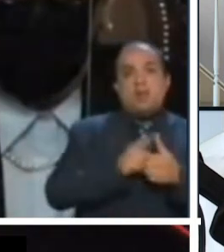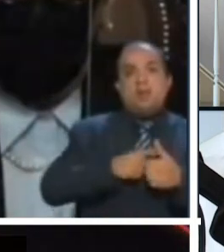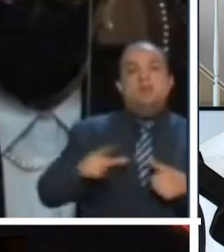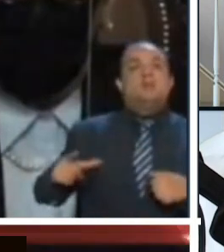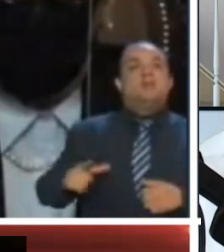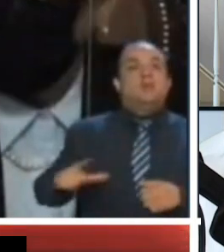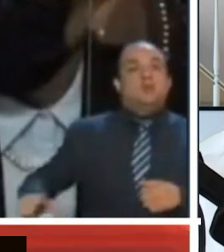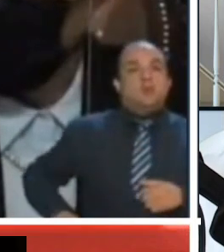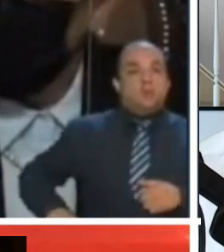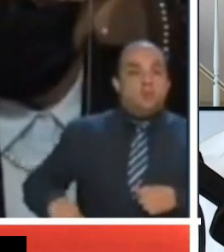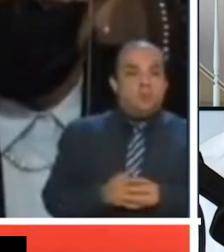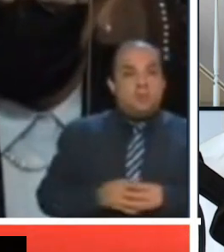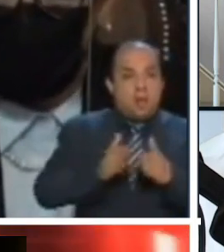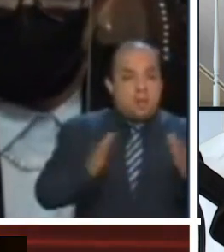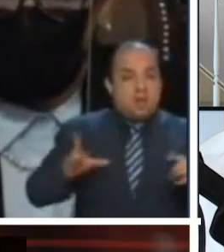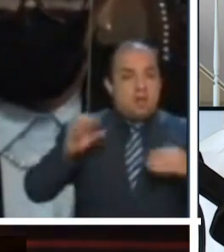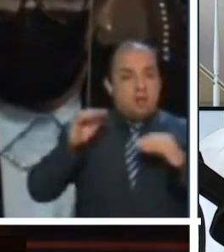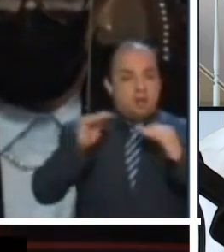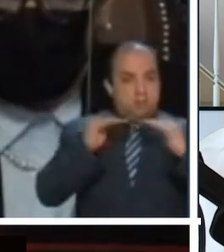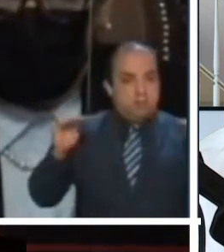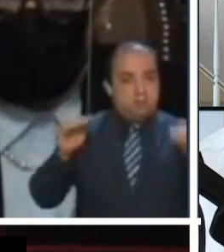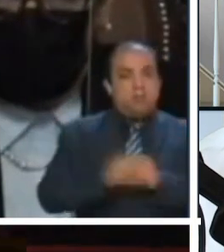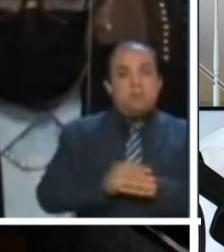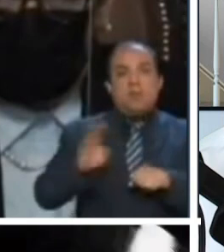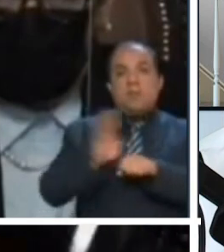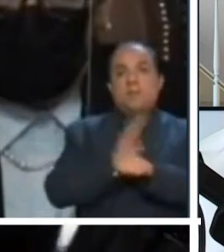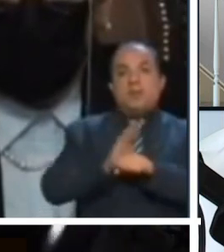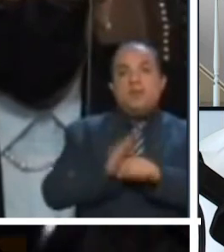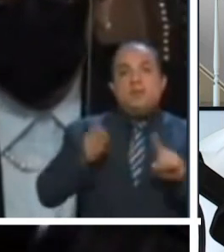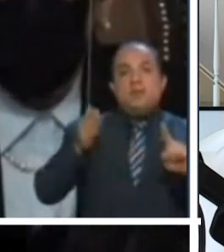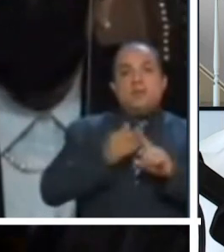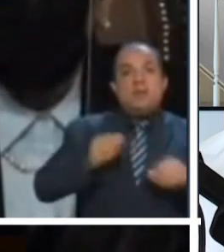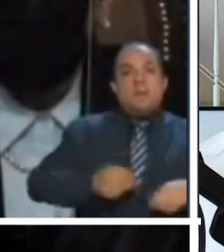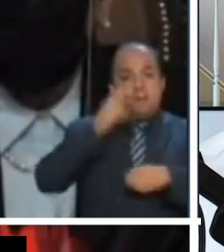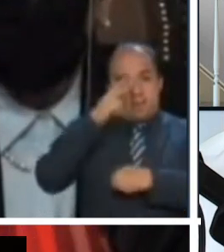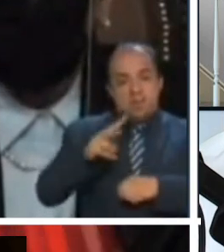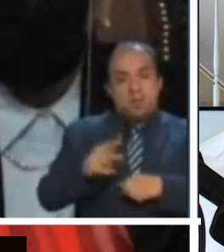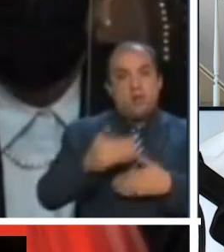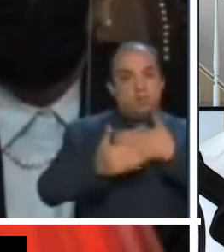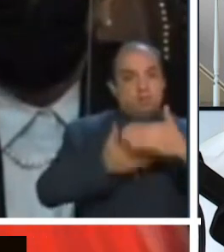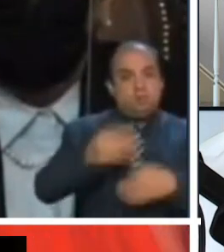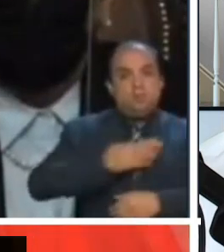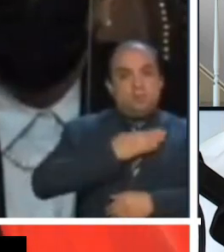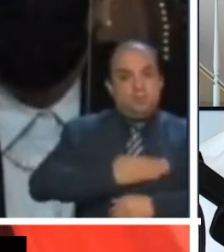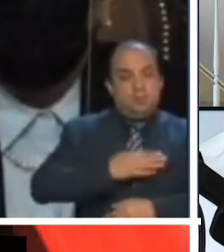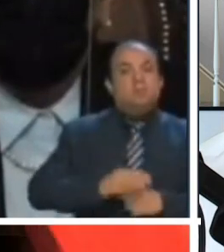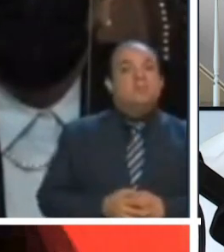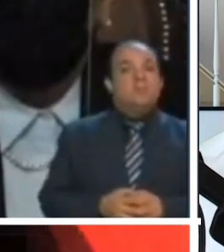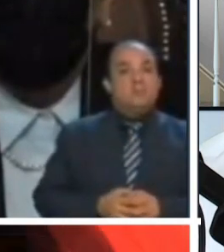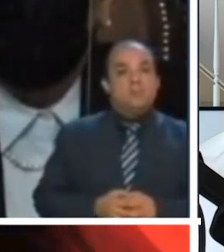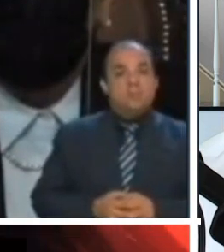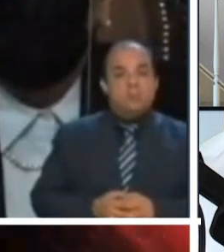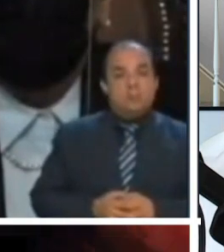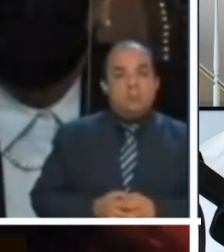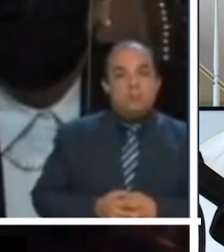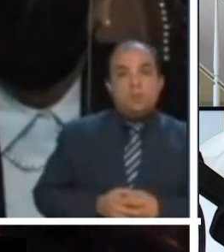la democracia y el bienestar para consolidar un México de progreso con justicia. Por eso,